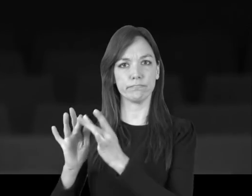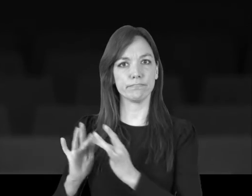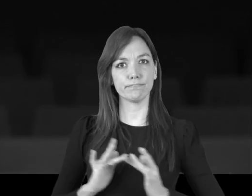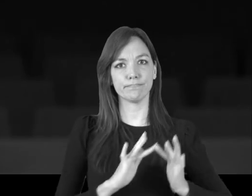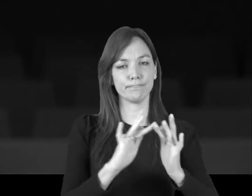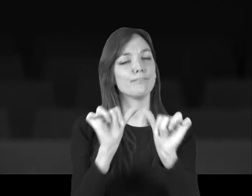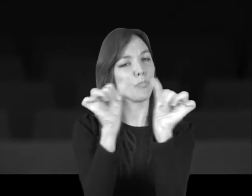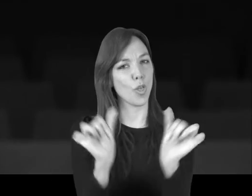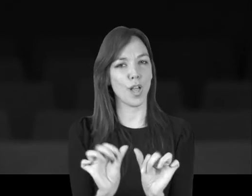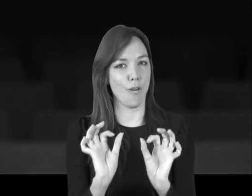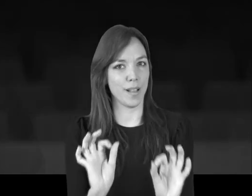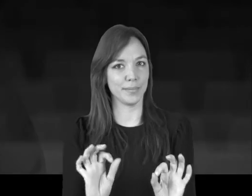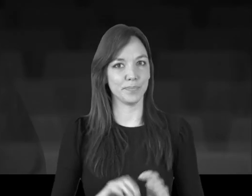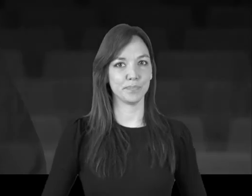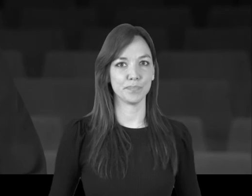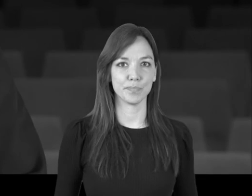su gente. Ese es el modelo a seguir.